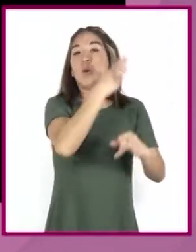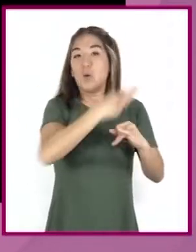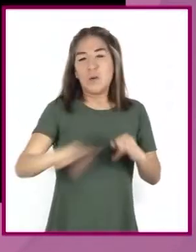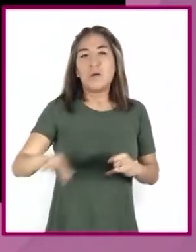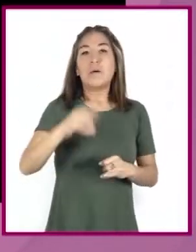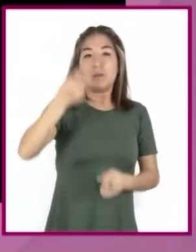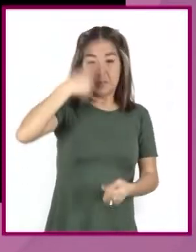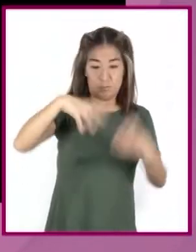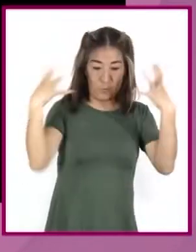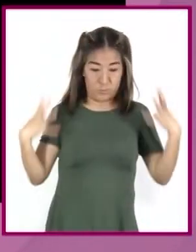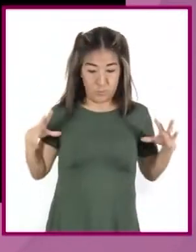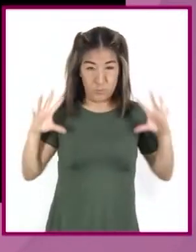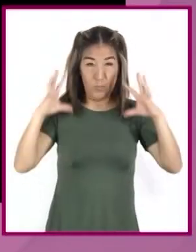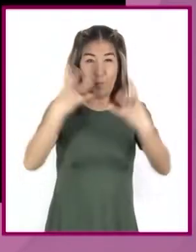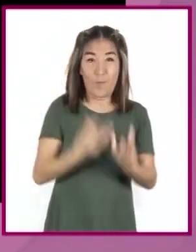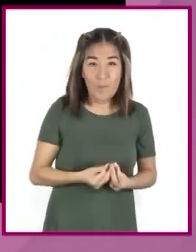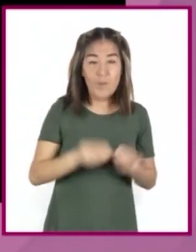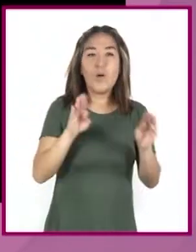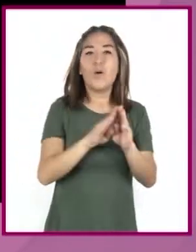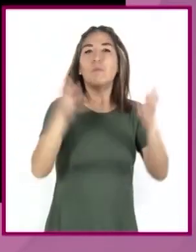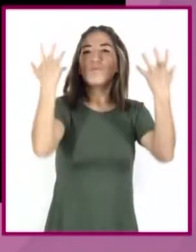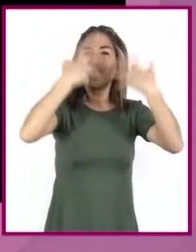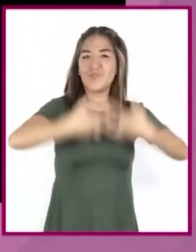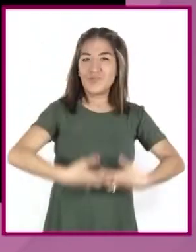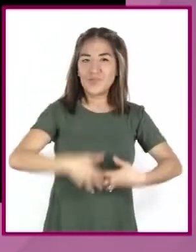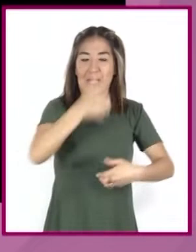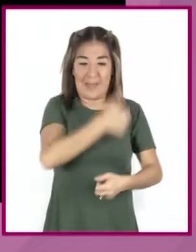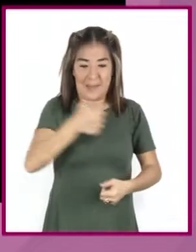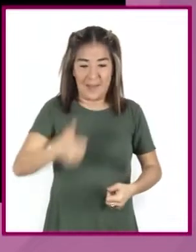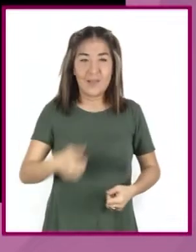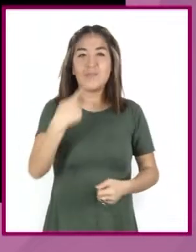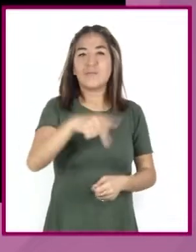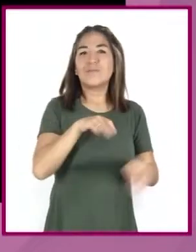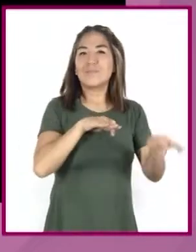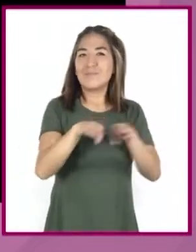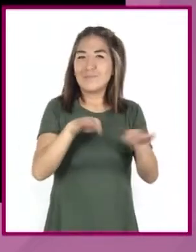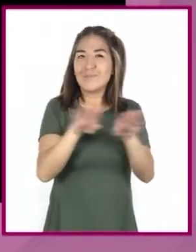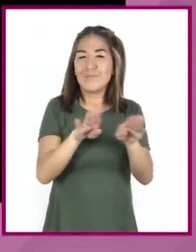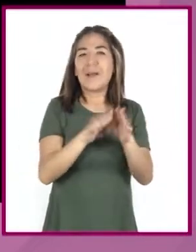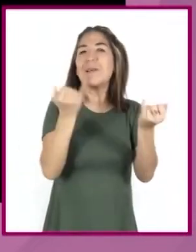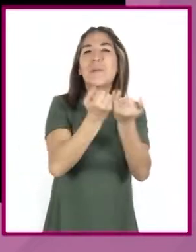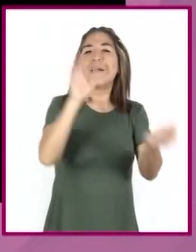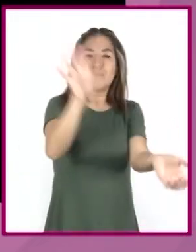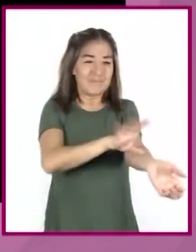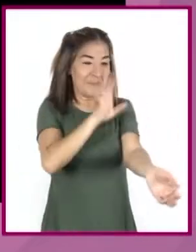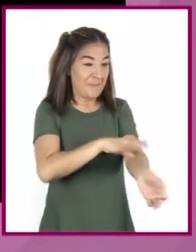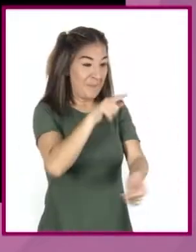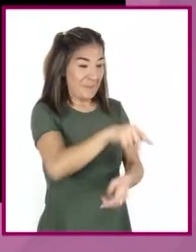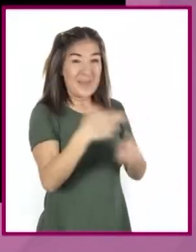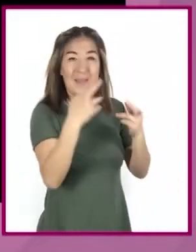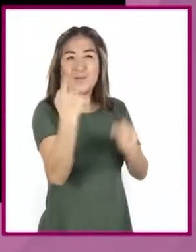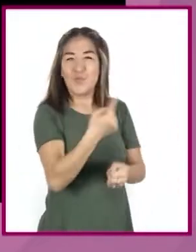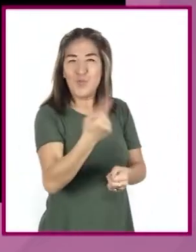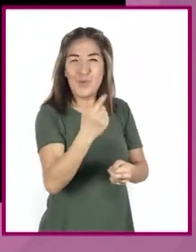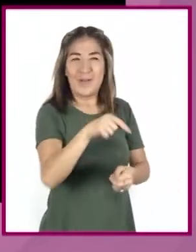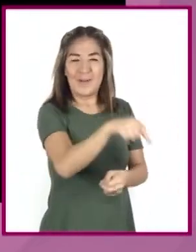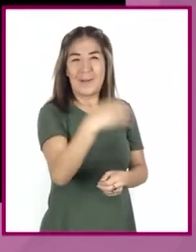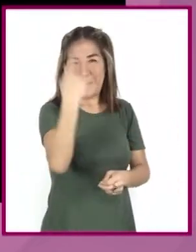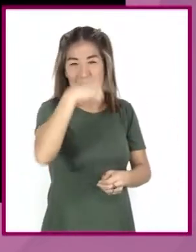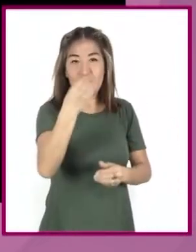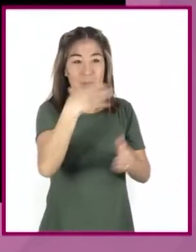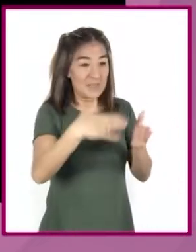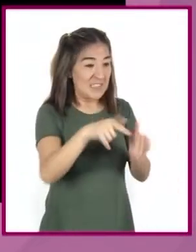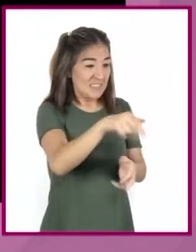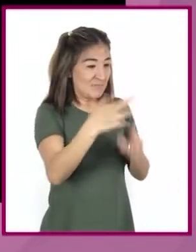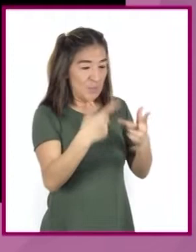trabajan entre ellos funcionando como aparatos. Claro, como cuando reparan un electrodoméstico. He visto cuando lo desarman